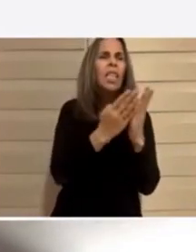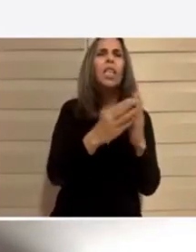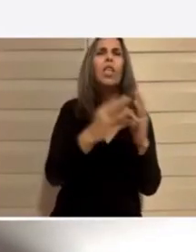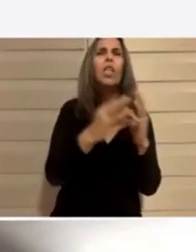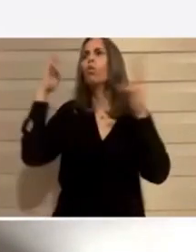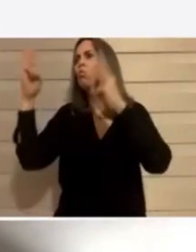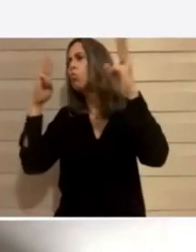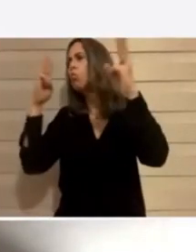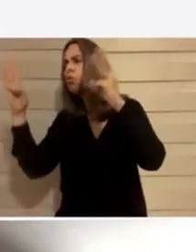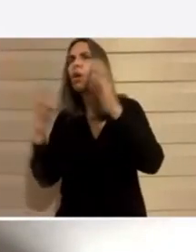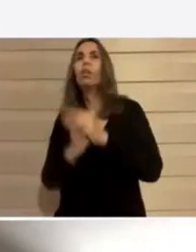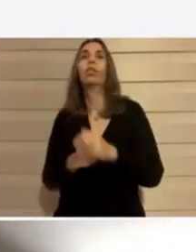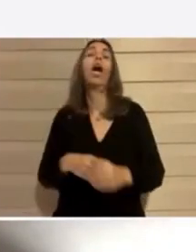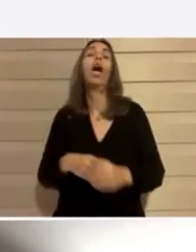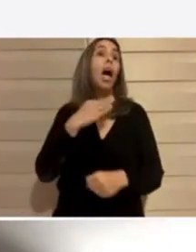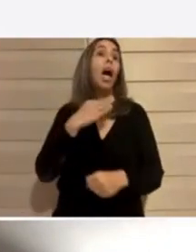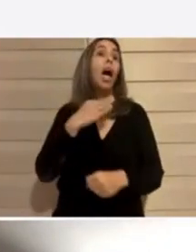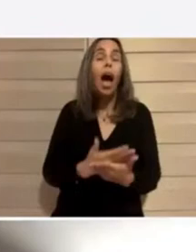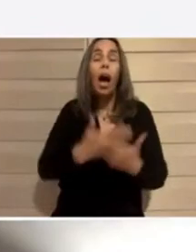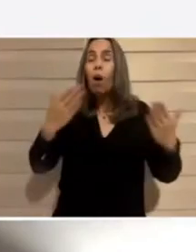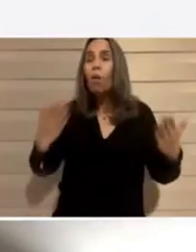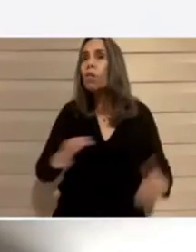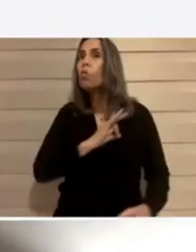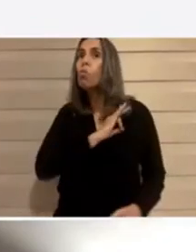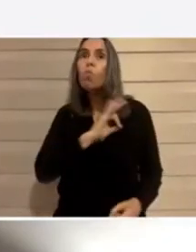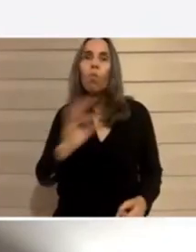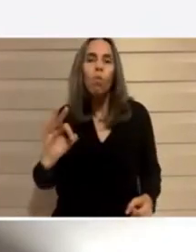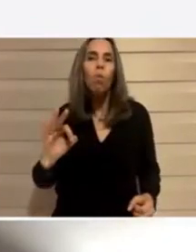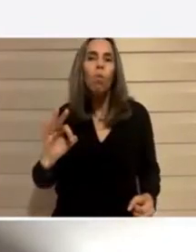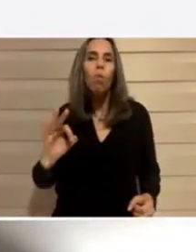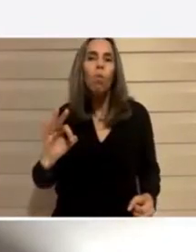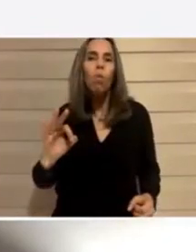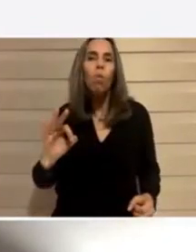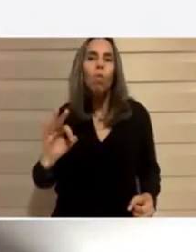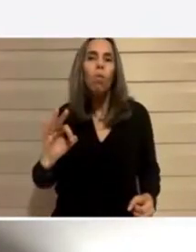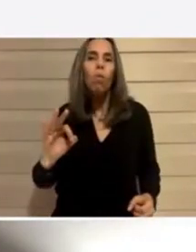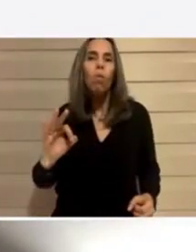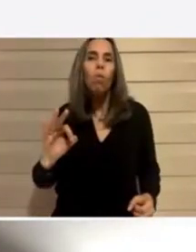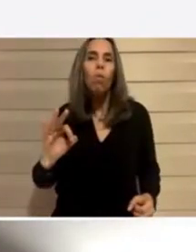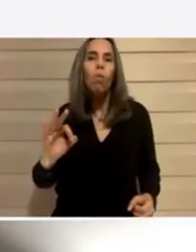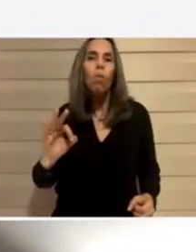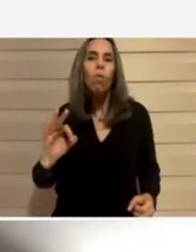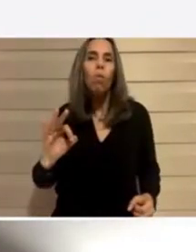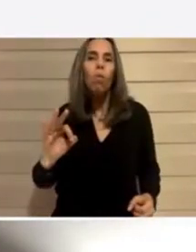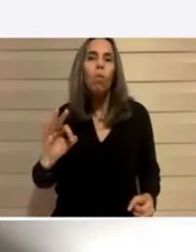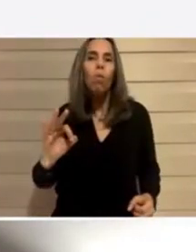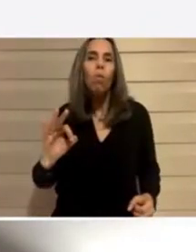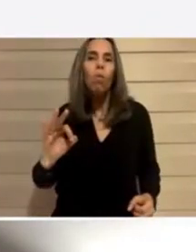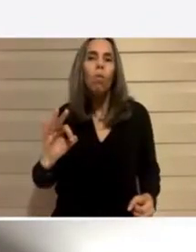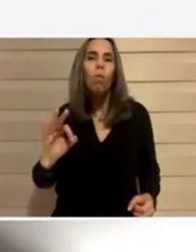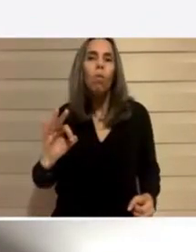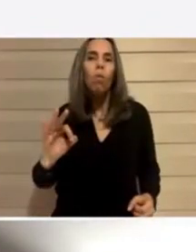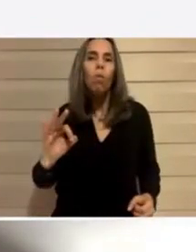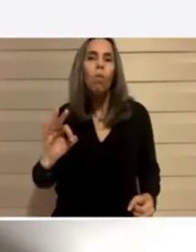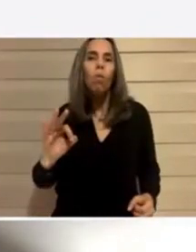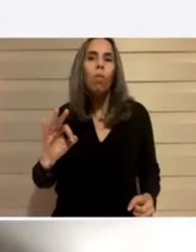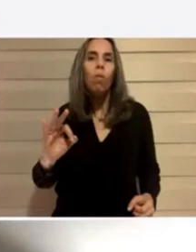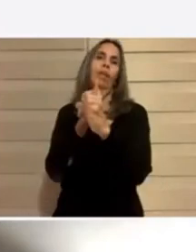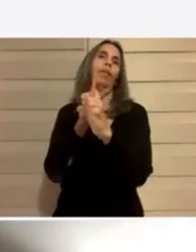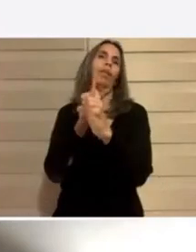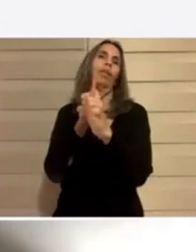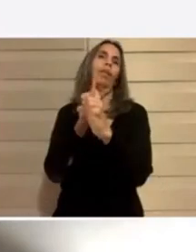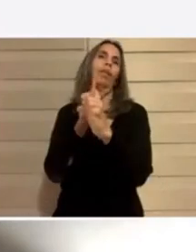accesibles. Así que mi invitación es que prueben cosas y vean si les gustan. Y si les gustan, díganles a sus amigos